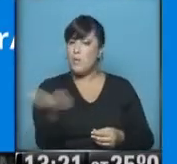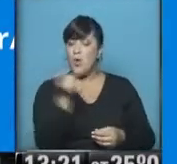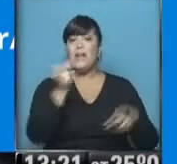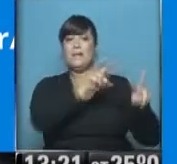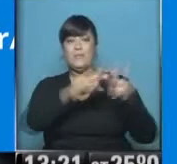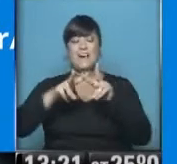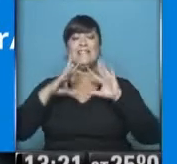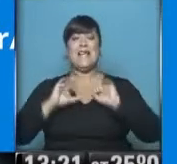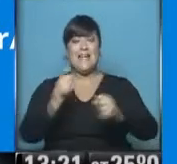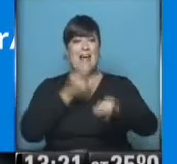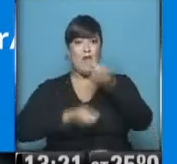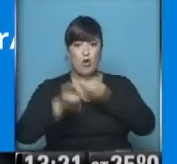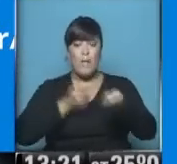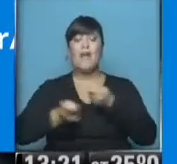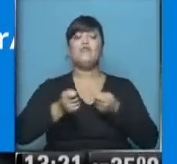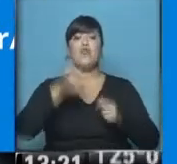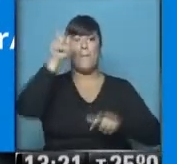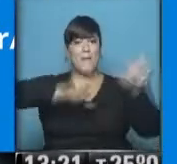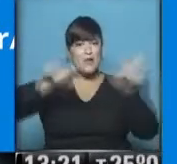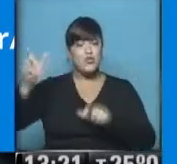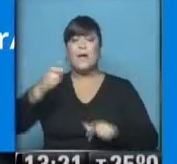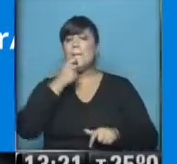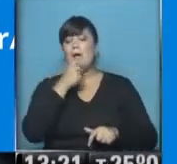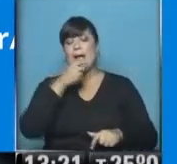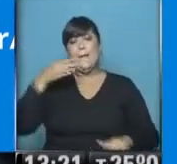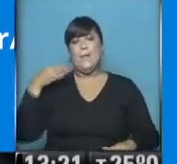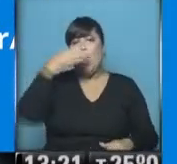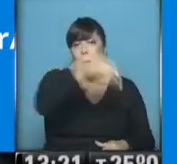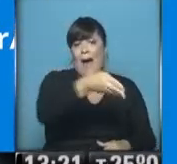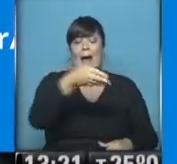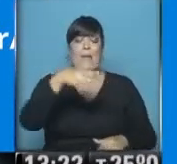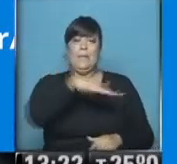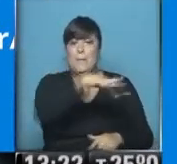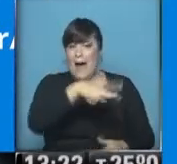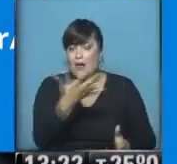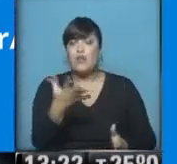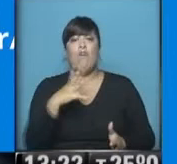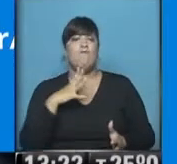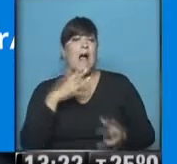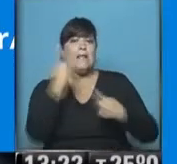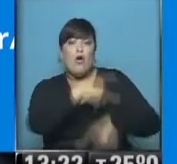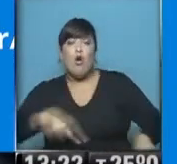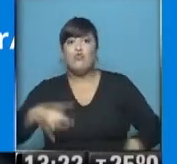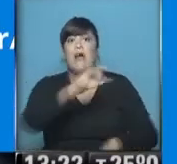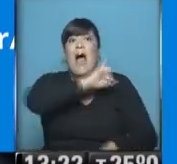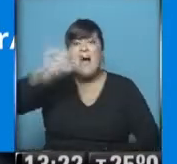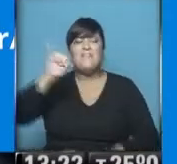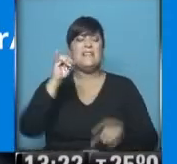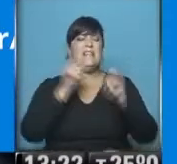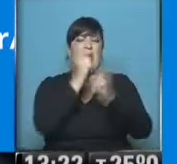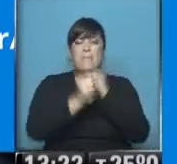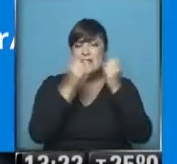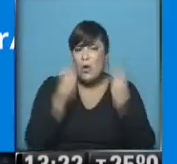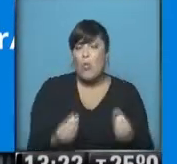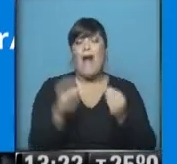de comercio donde van a cargar si están encontrando en los comercios de su barrio algún faltante producto nos dicen qué rubro qué